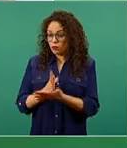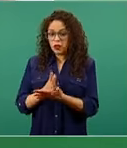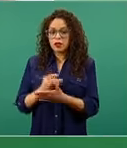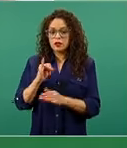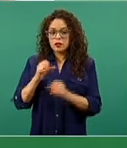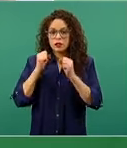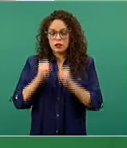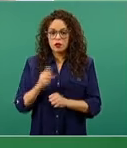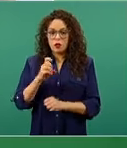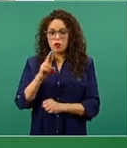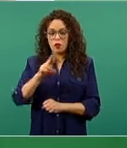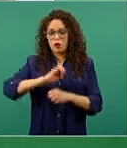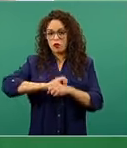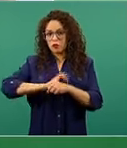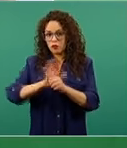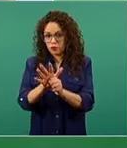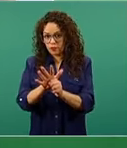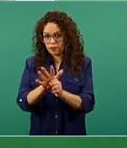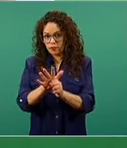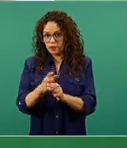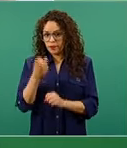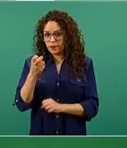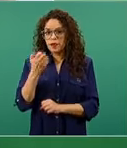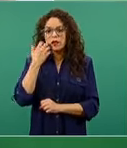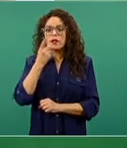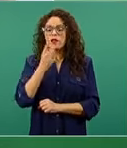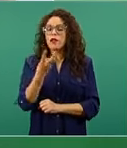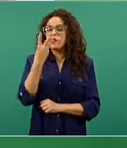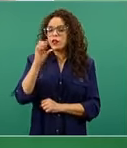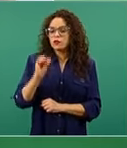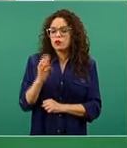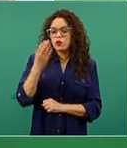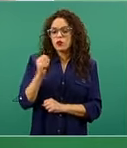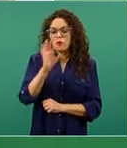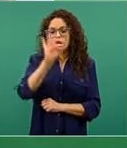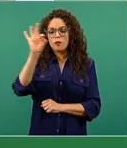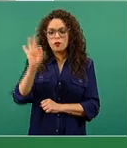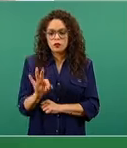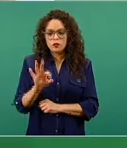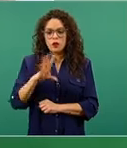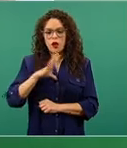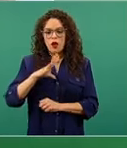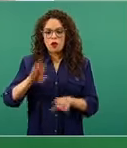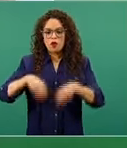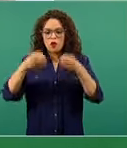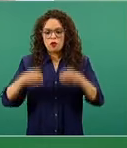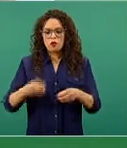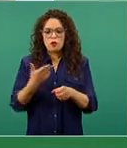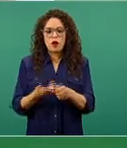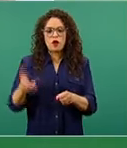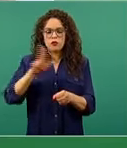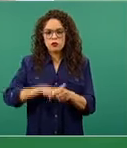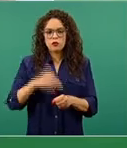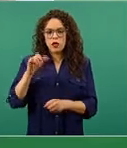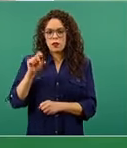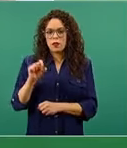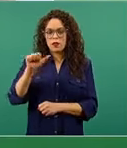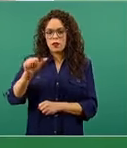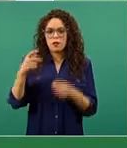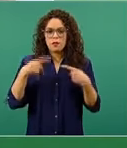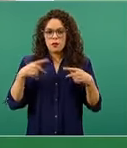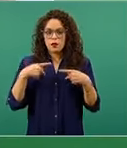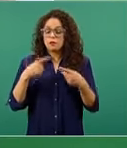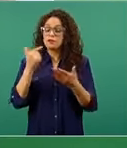para COVID. Esto representa un 3.9% de ocupación hospitalaria y 26 pacientes